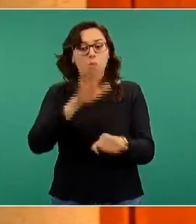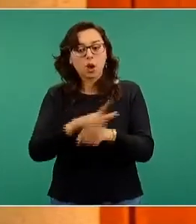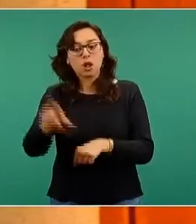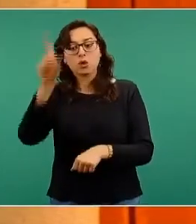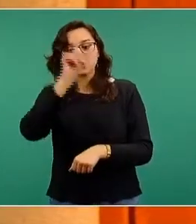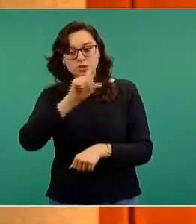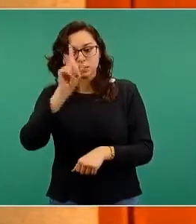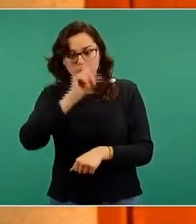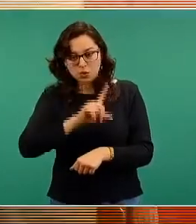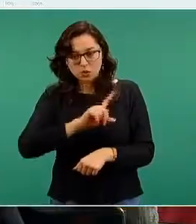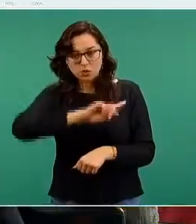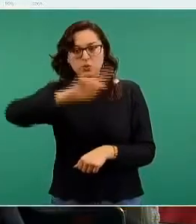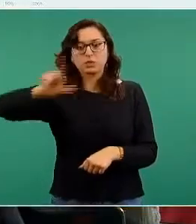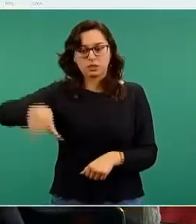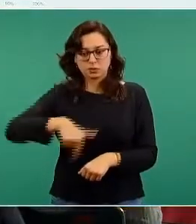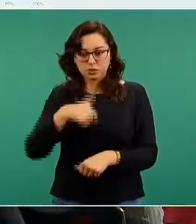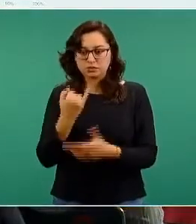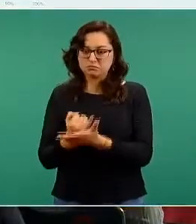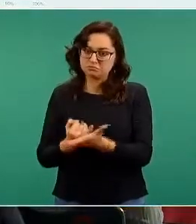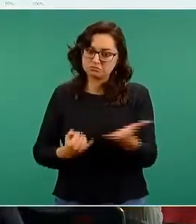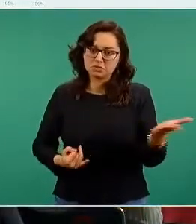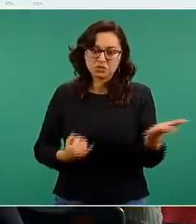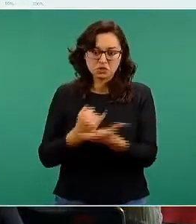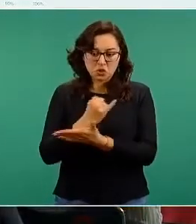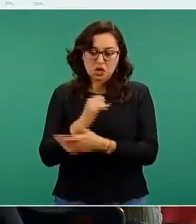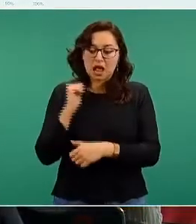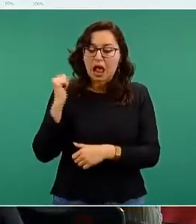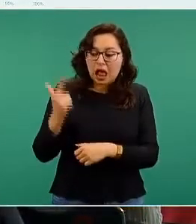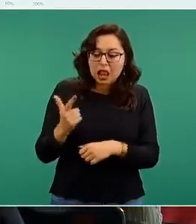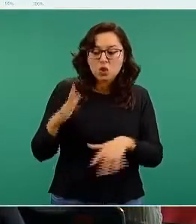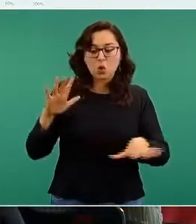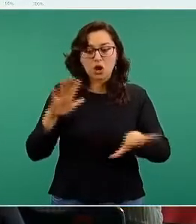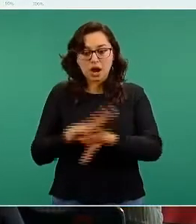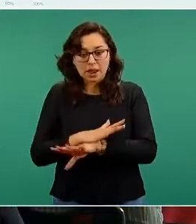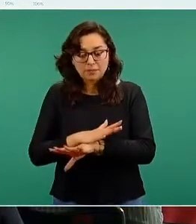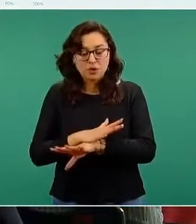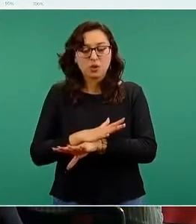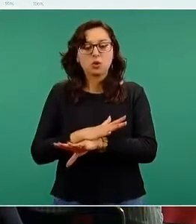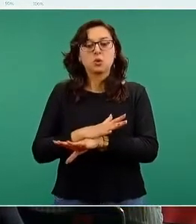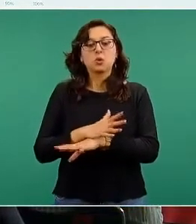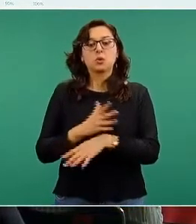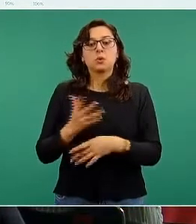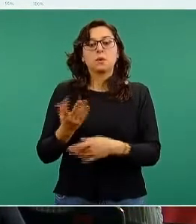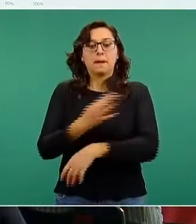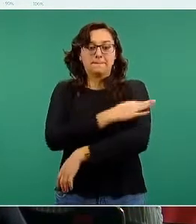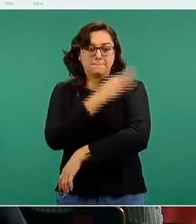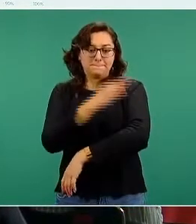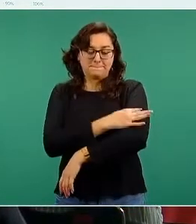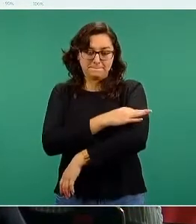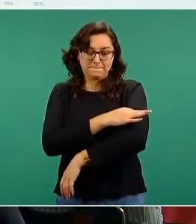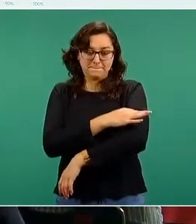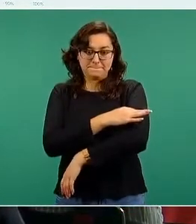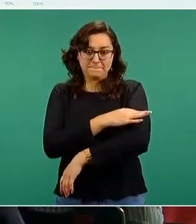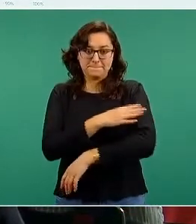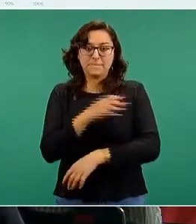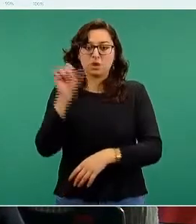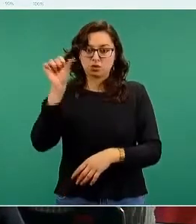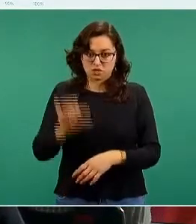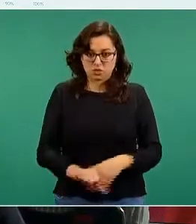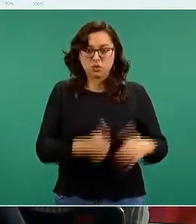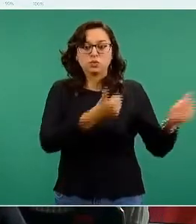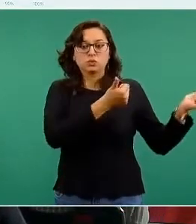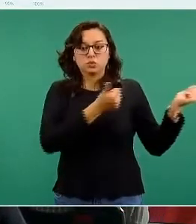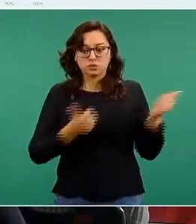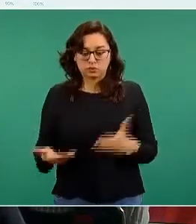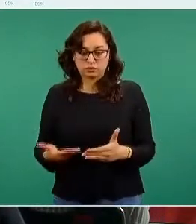base en ello comentaremos y tomaremos una decisión ya para el propio paquete de vacunación que llegó hoy